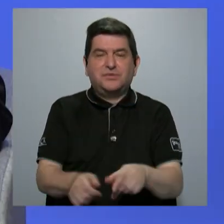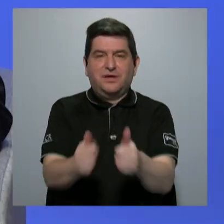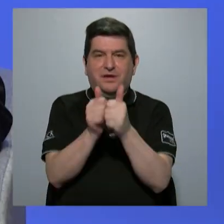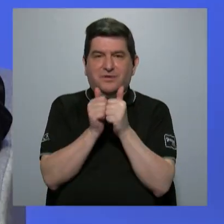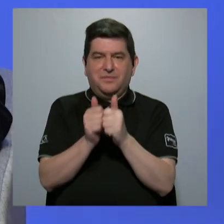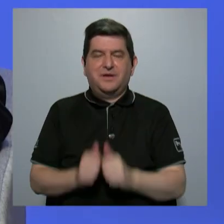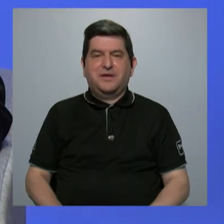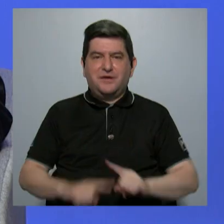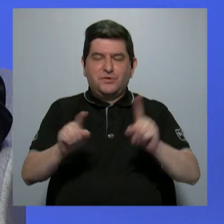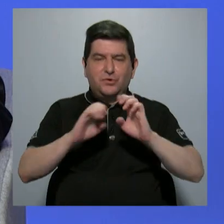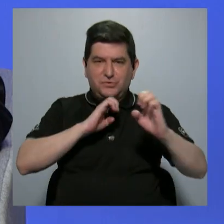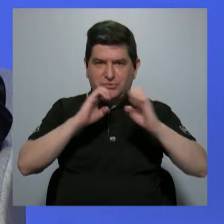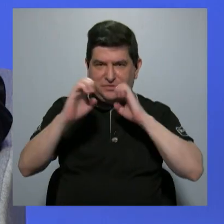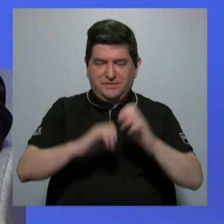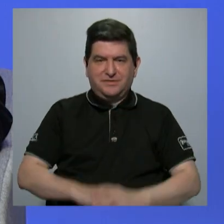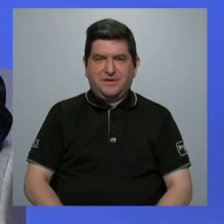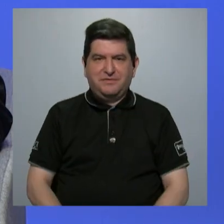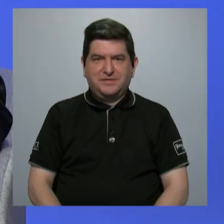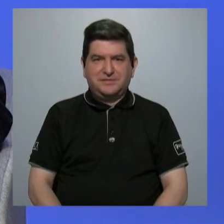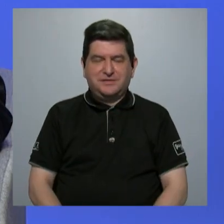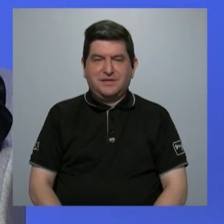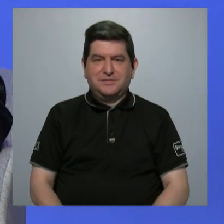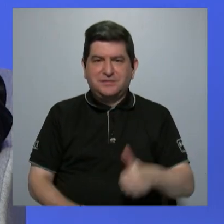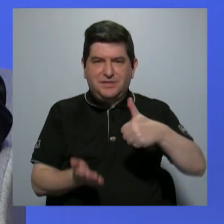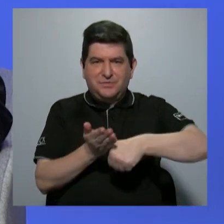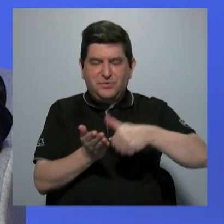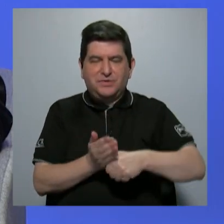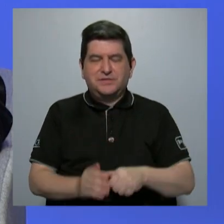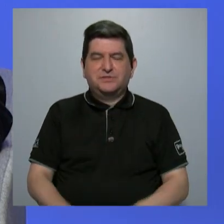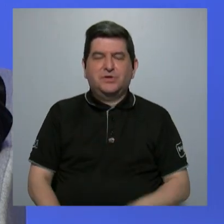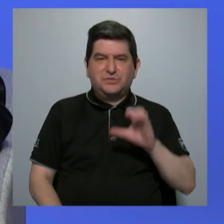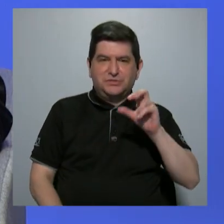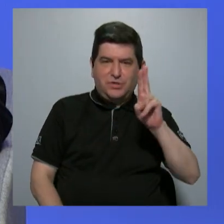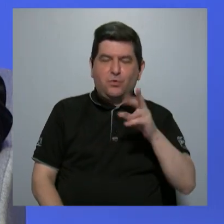nosotros en esta serie de entrevistas de cara a la elección del Consejo